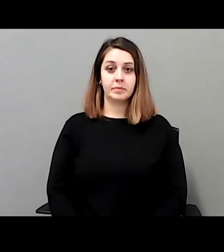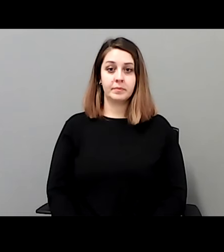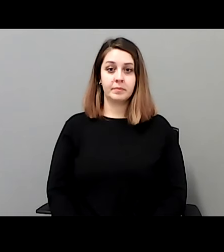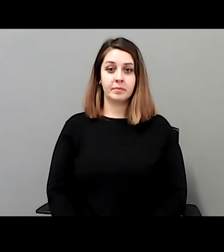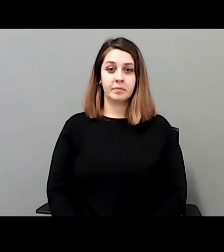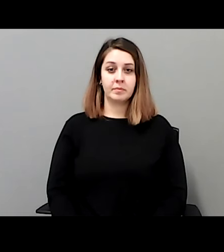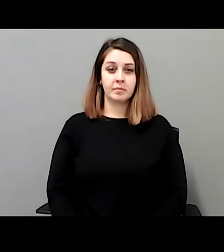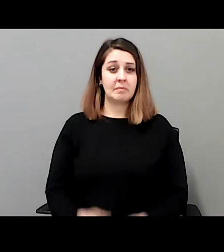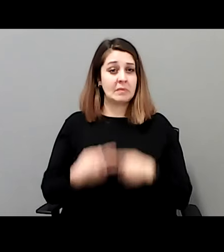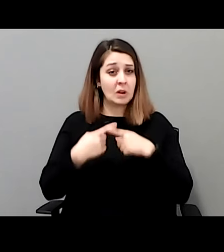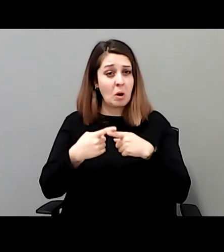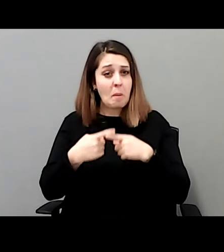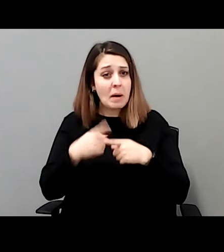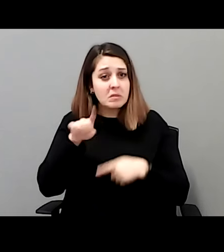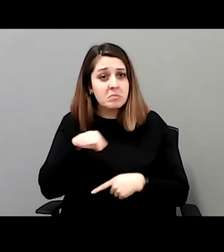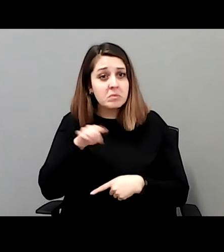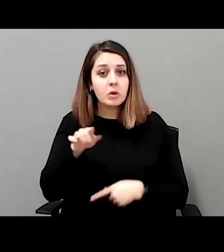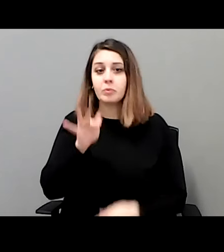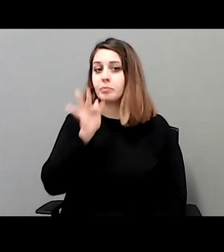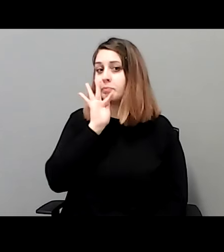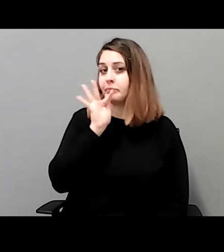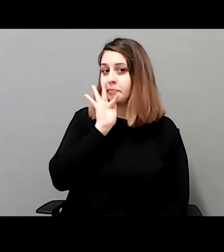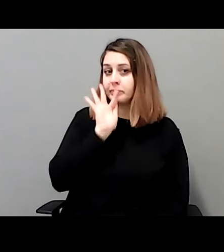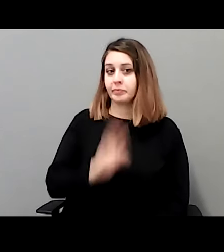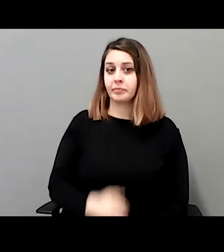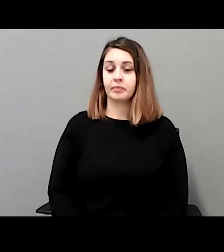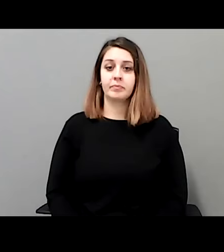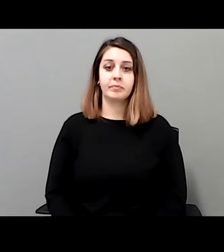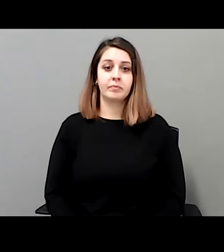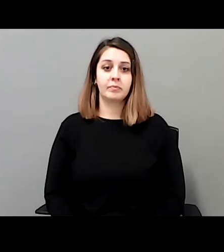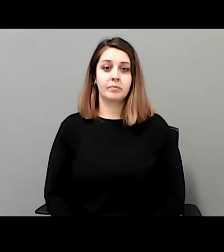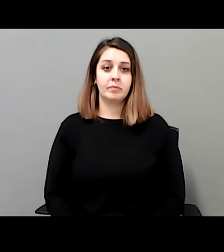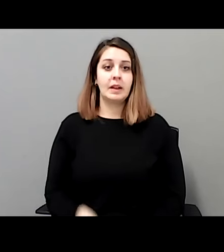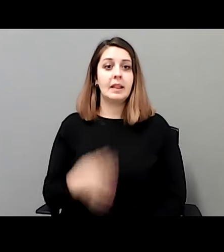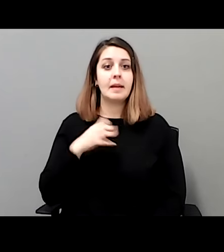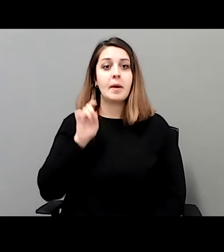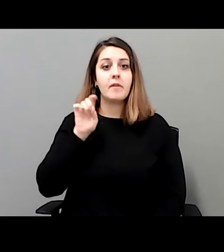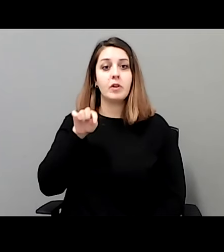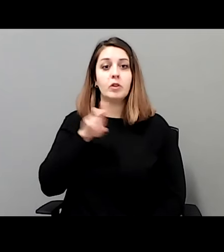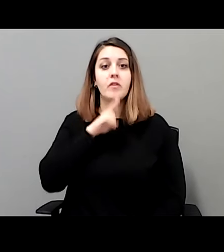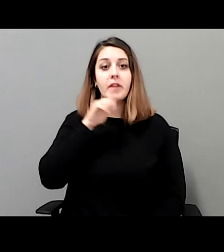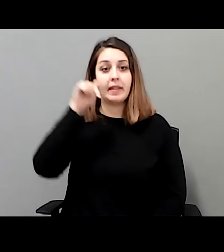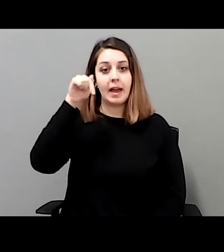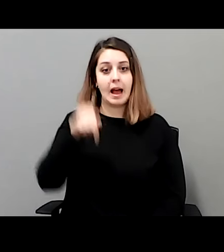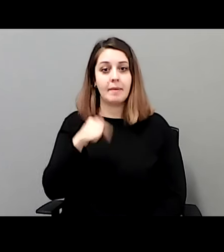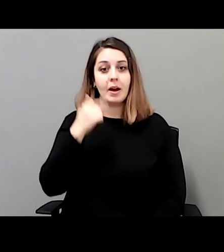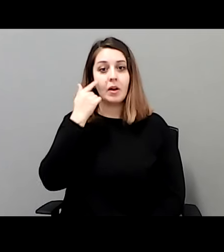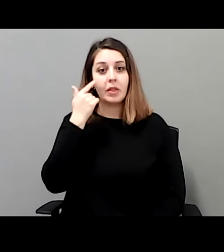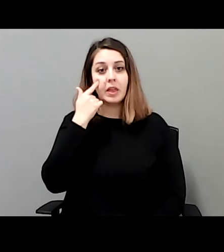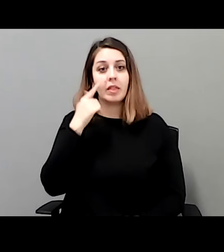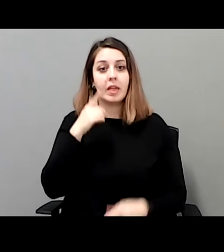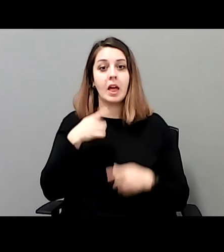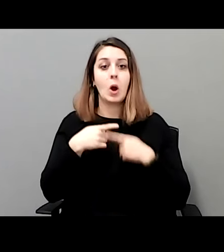No está compartido. Todavía no. Le tienes que dar al botón verde de abajo, donde sale compartir